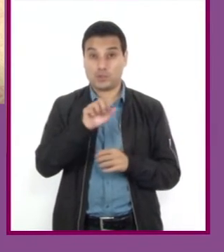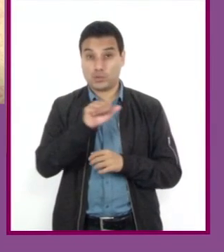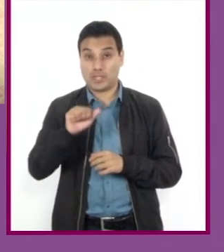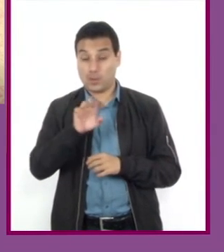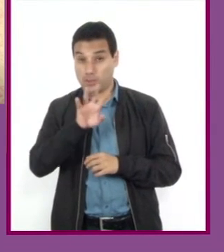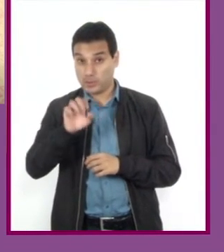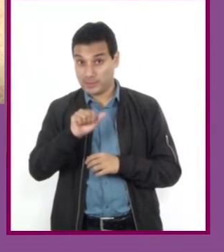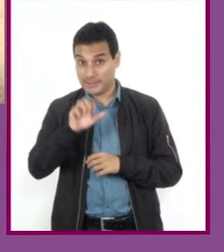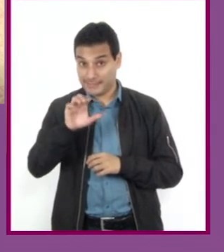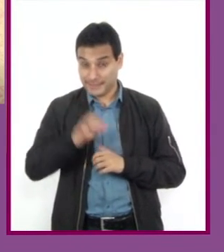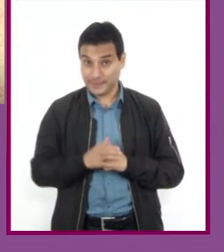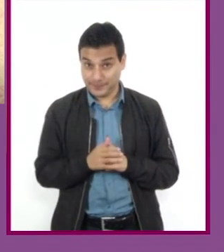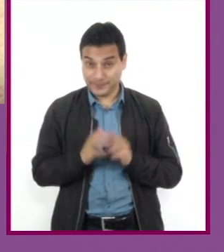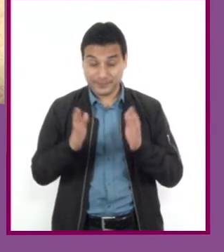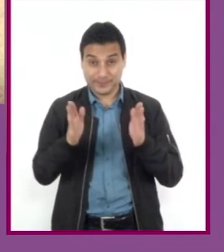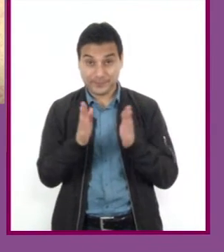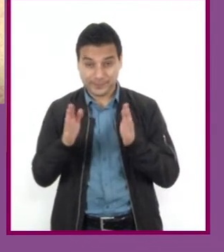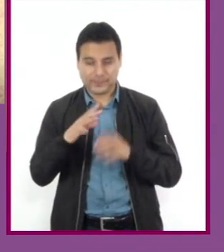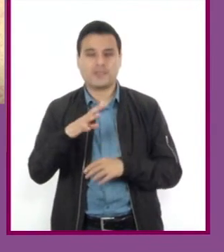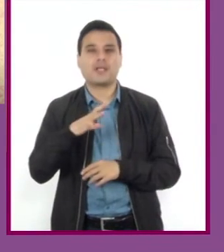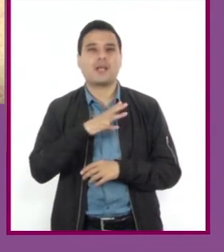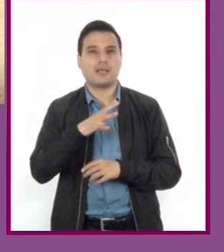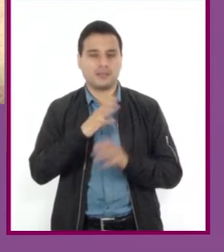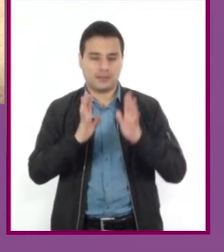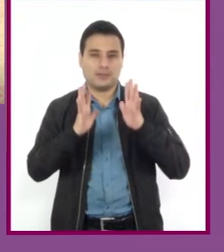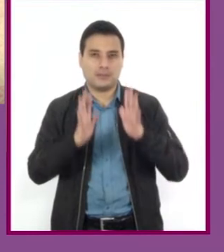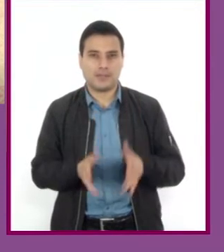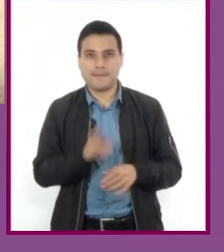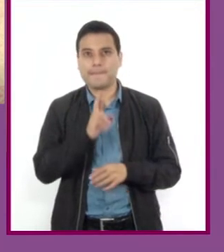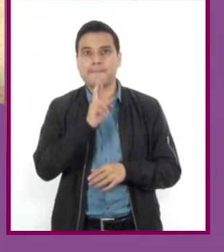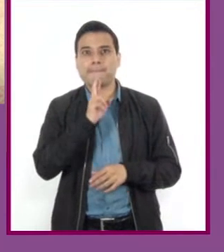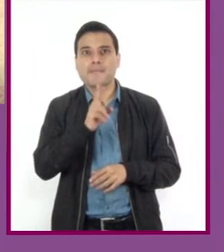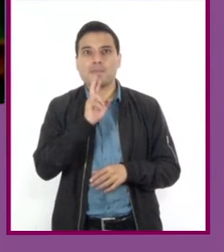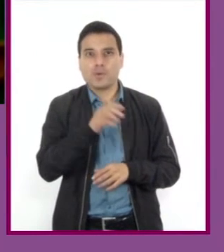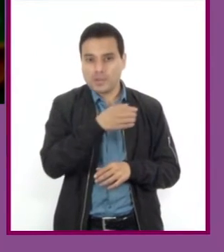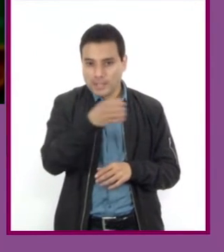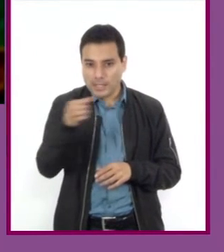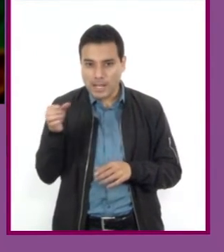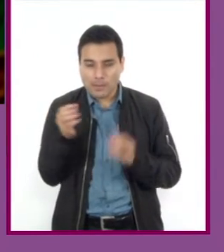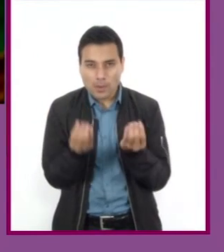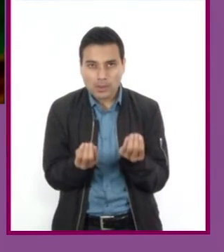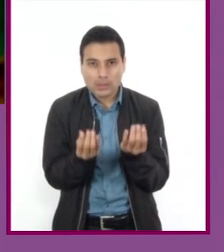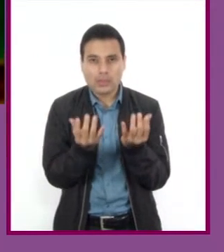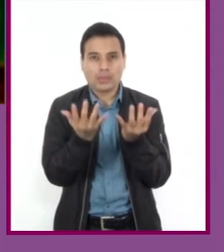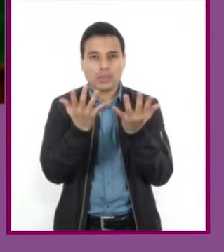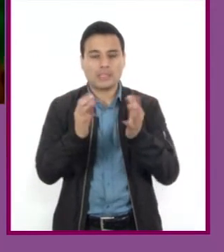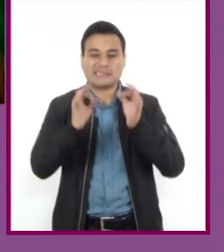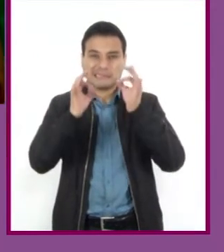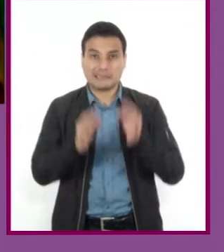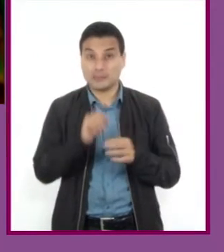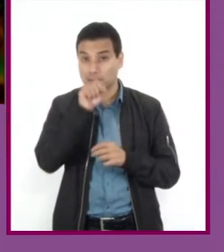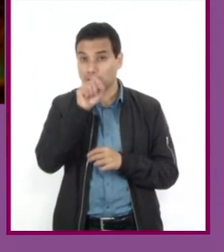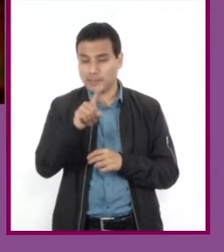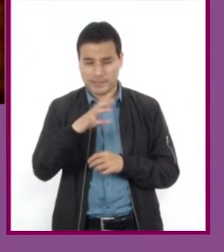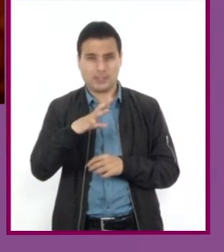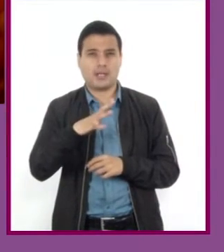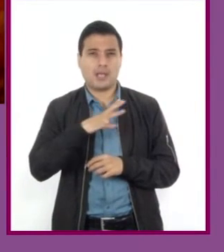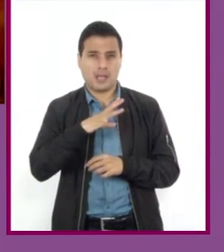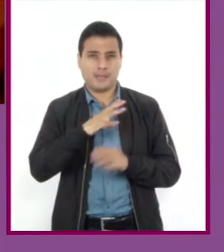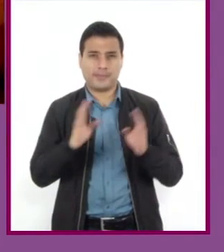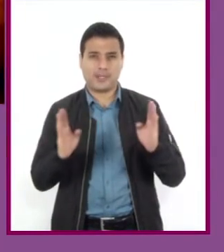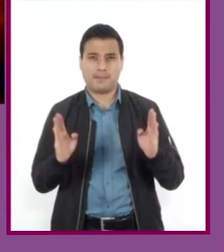antes de nuestra era, se realizaron obras de riego para el mejoramiento agrícola, y se construyeron importantes centros ceremoniales